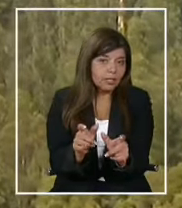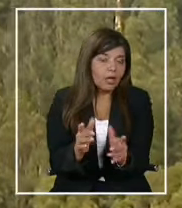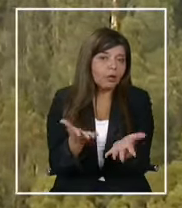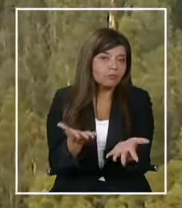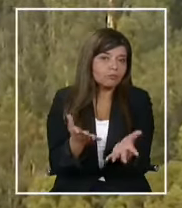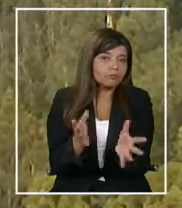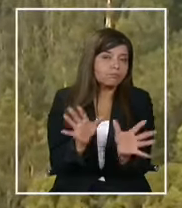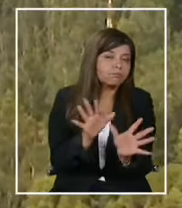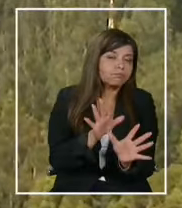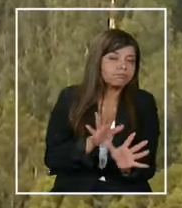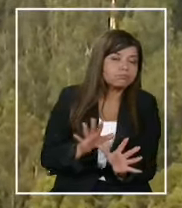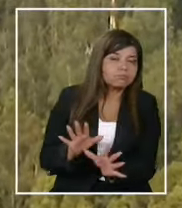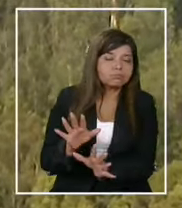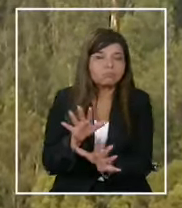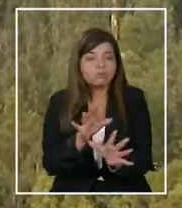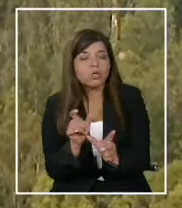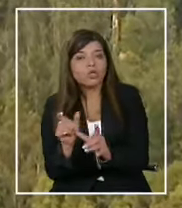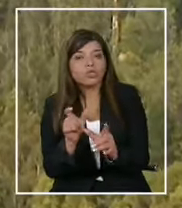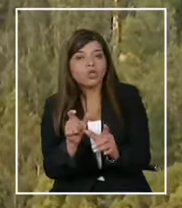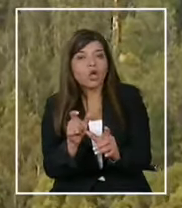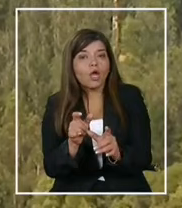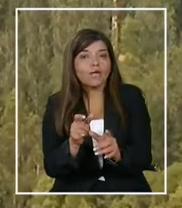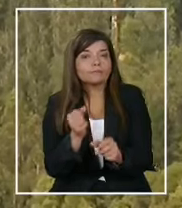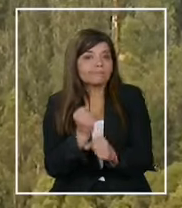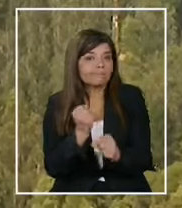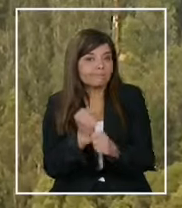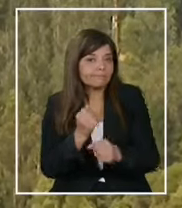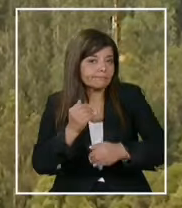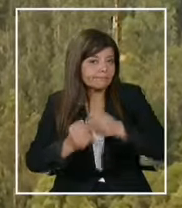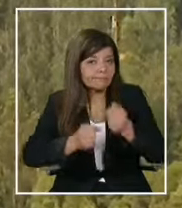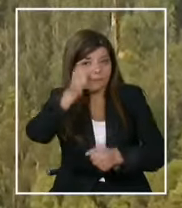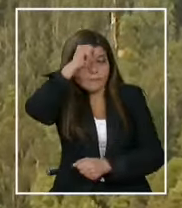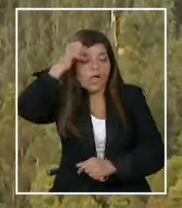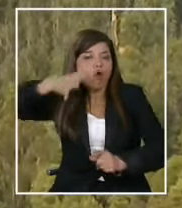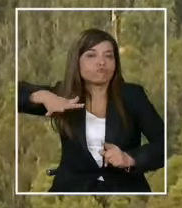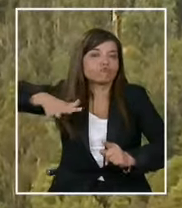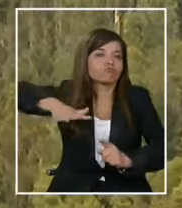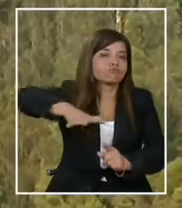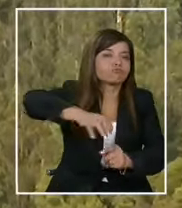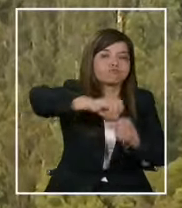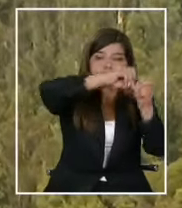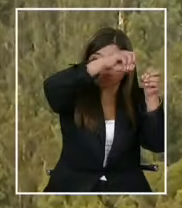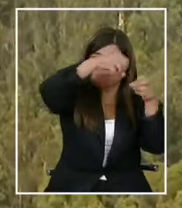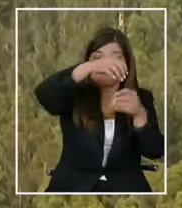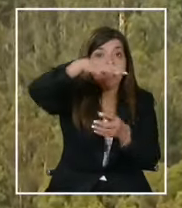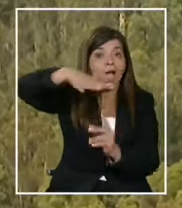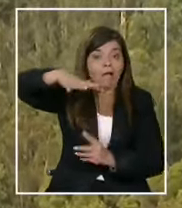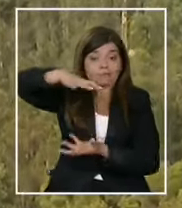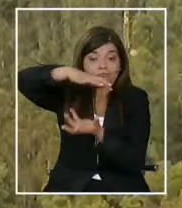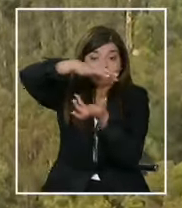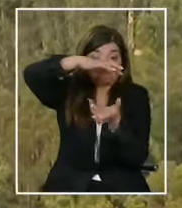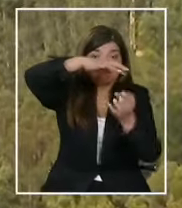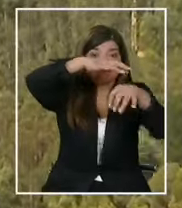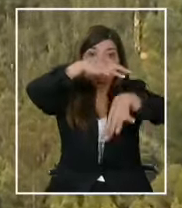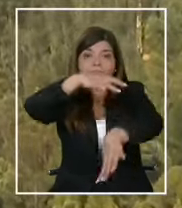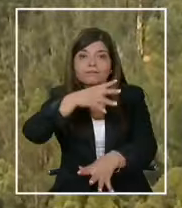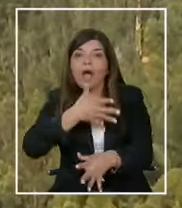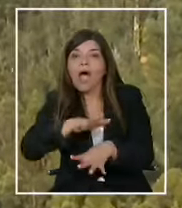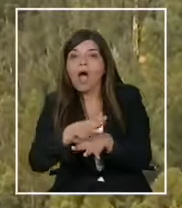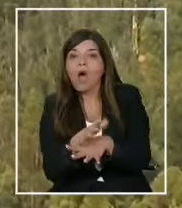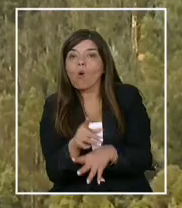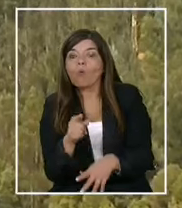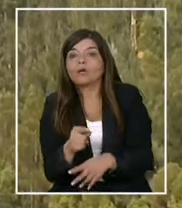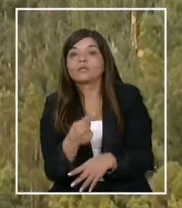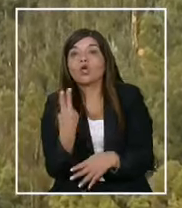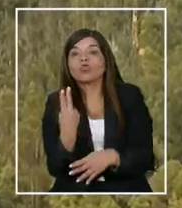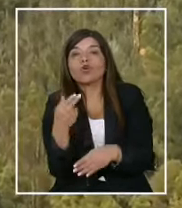línea de control y las brigadas siguen trabajando, las aeronaves siguen haciendo lanzamiento. Pero durante